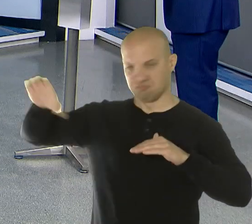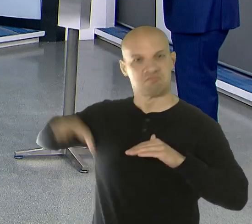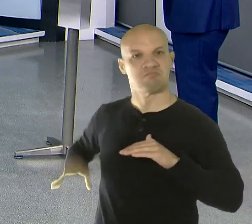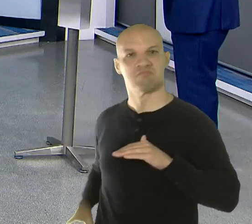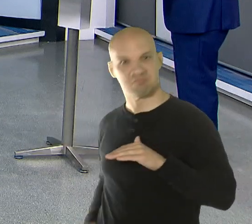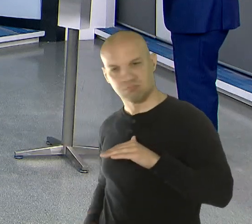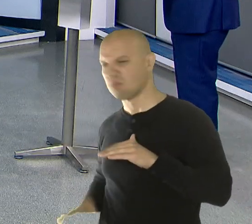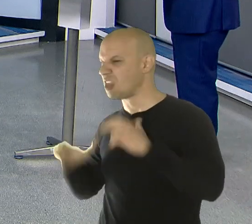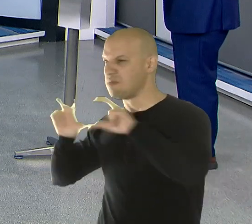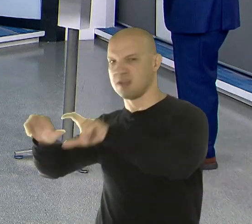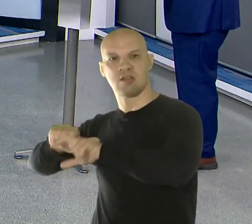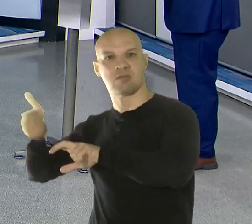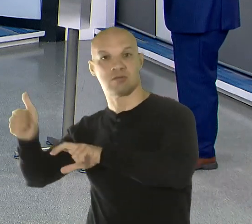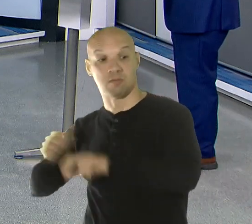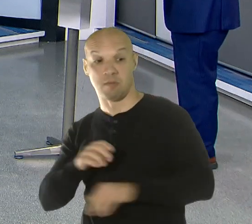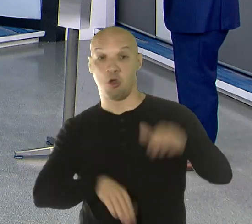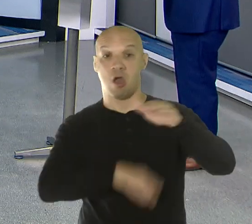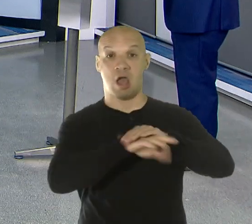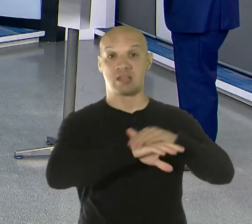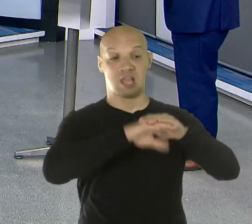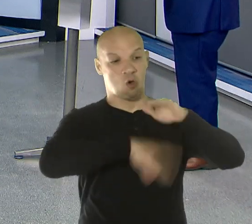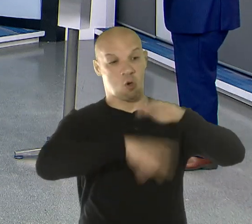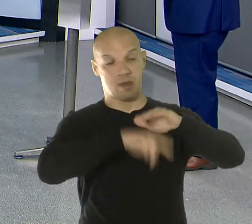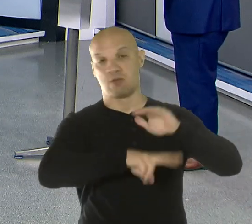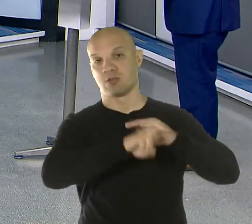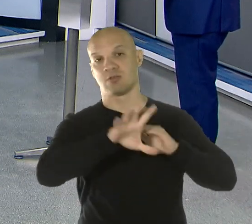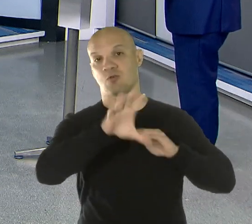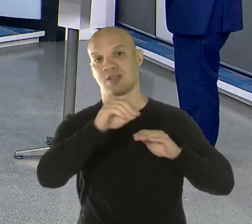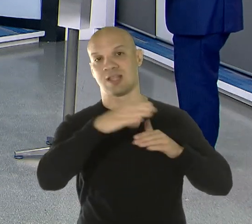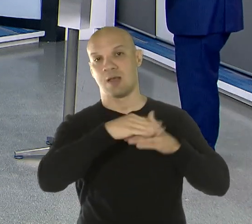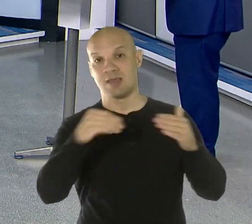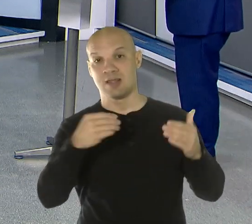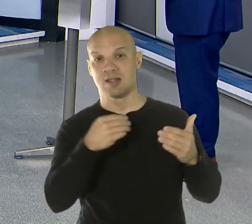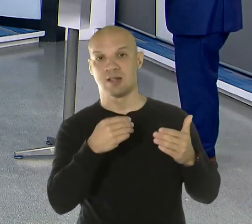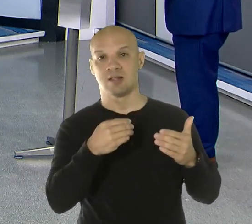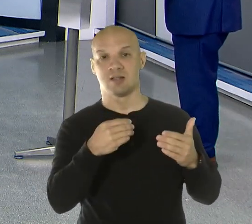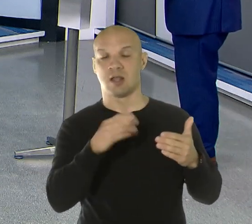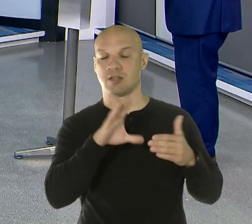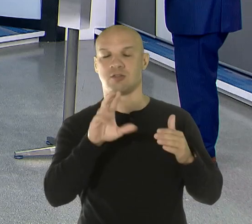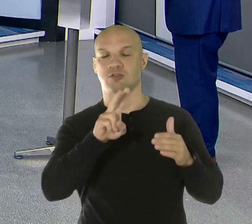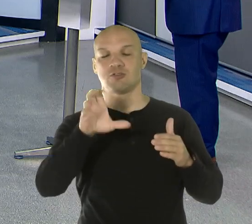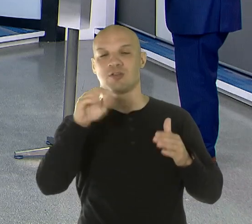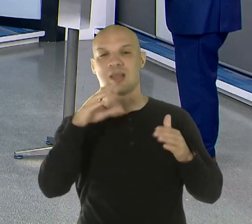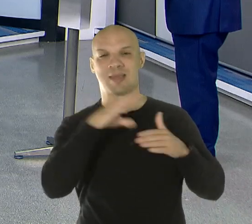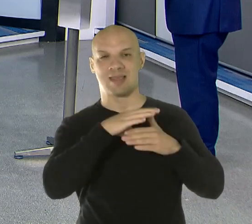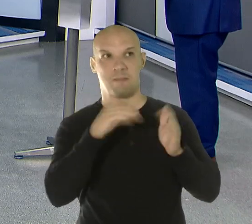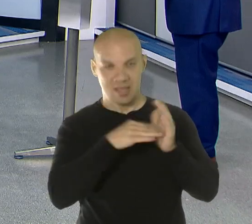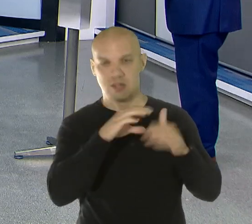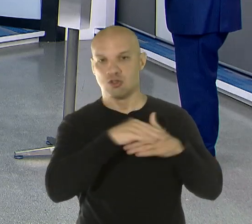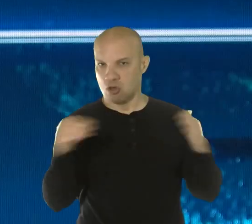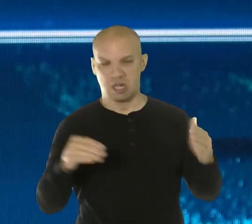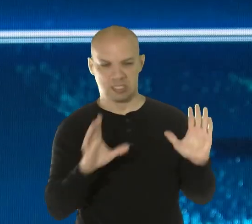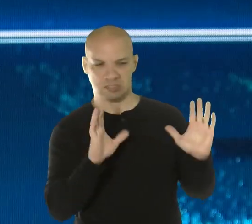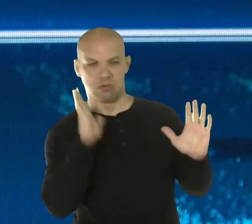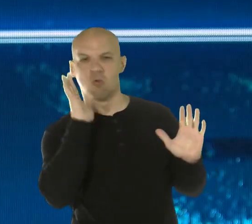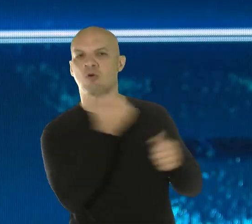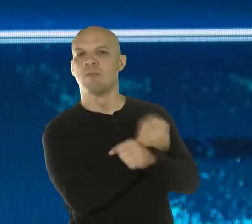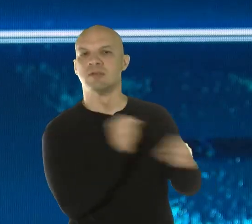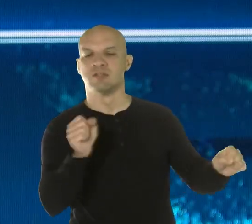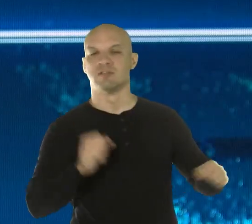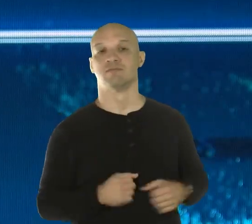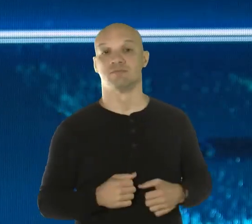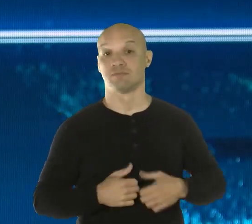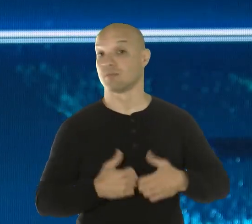$250,000, no tiene que haber preocupación, por lo menos en el corto recorrido. Y en el sistema de cooperativas, que siempre me gusta traerlo, están asegurados